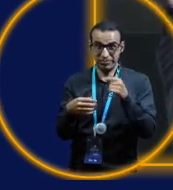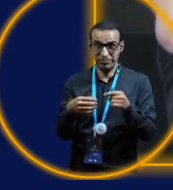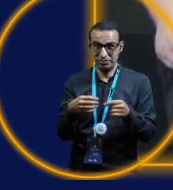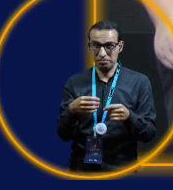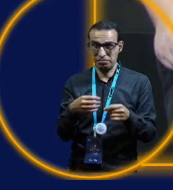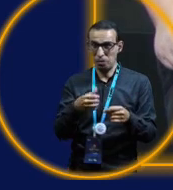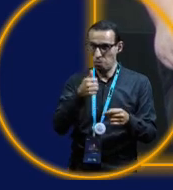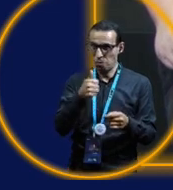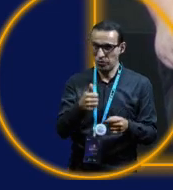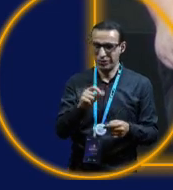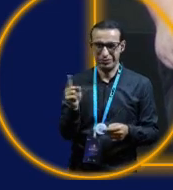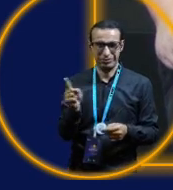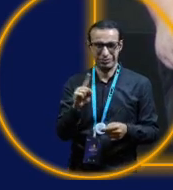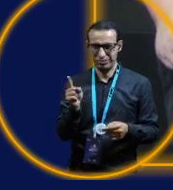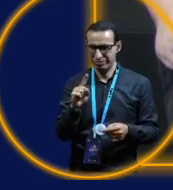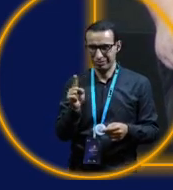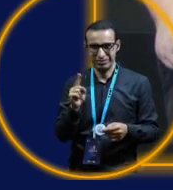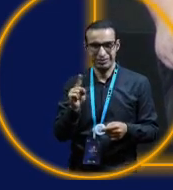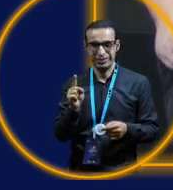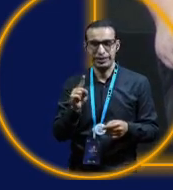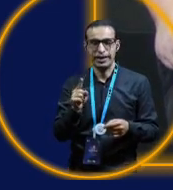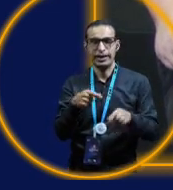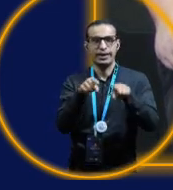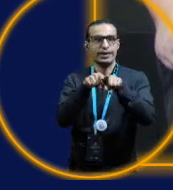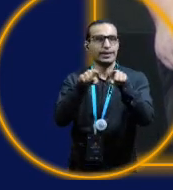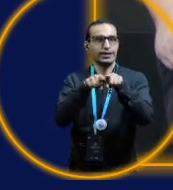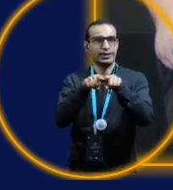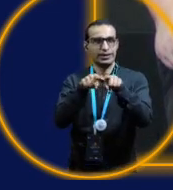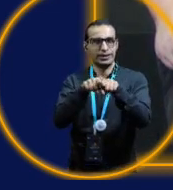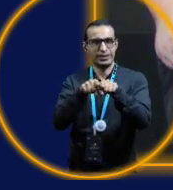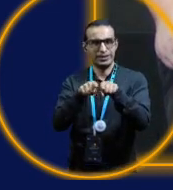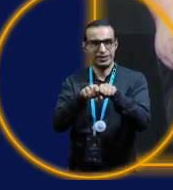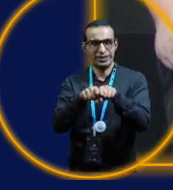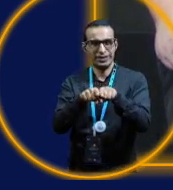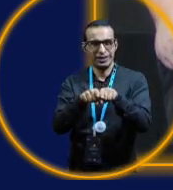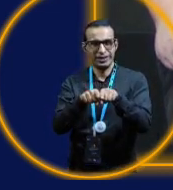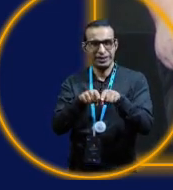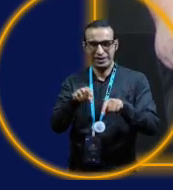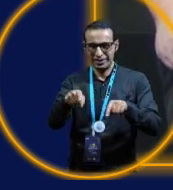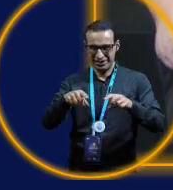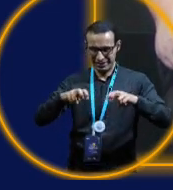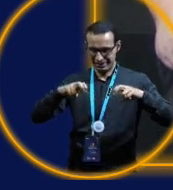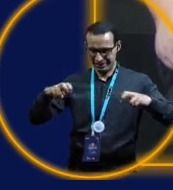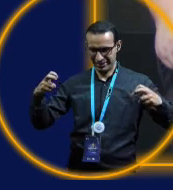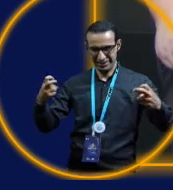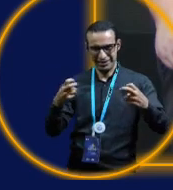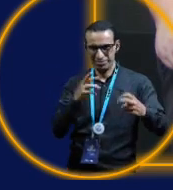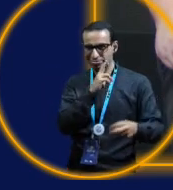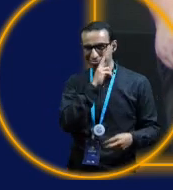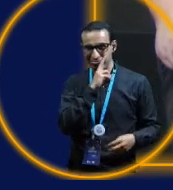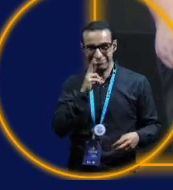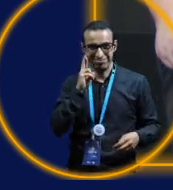insano es muy tóxico es como si fuéramos a sentarnos en la cena y lo primero que